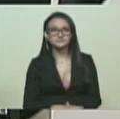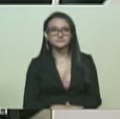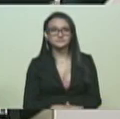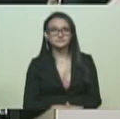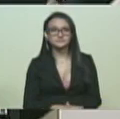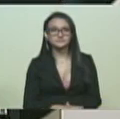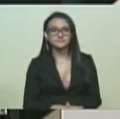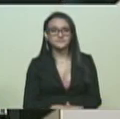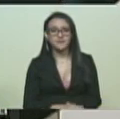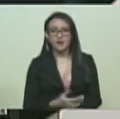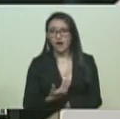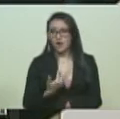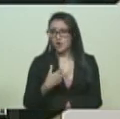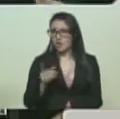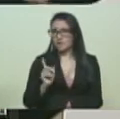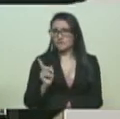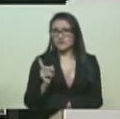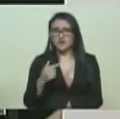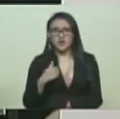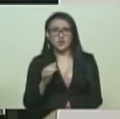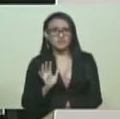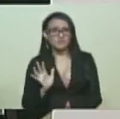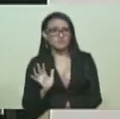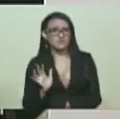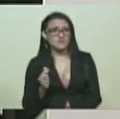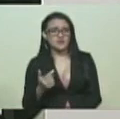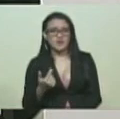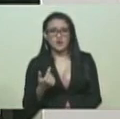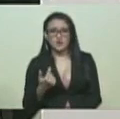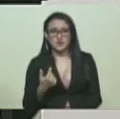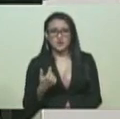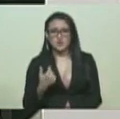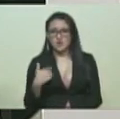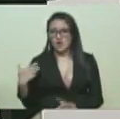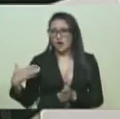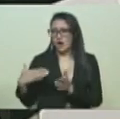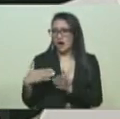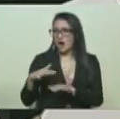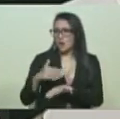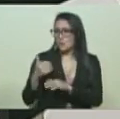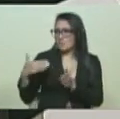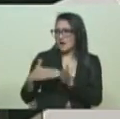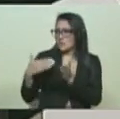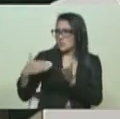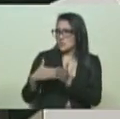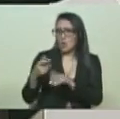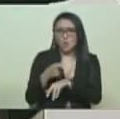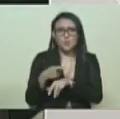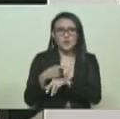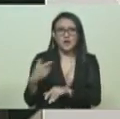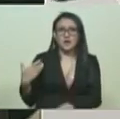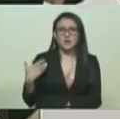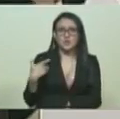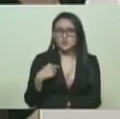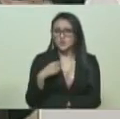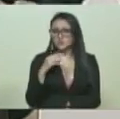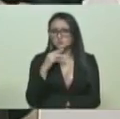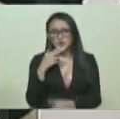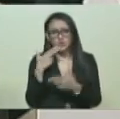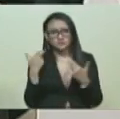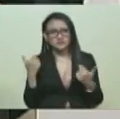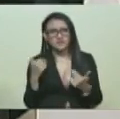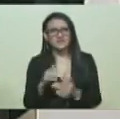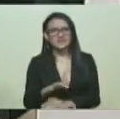se victimizó diciendo que era un perseguido del régimen. ¿Qué dirán todos los